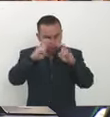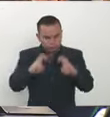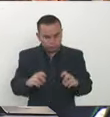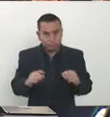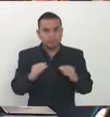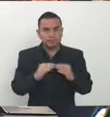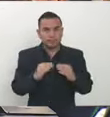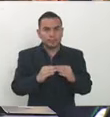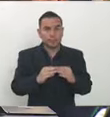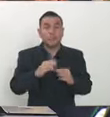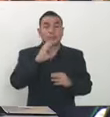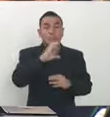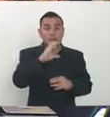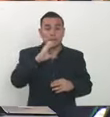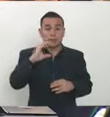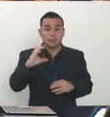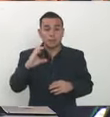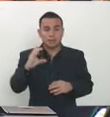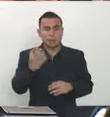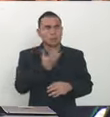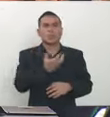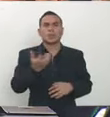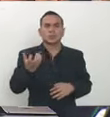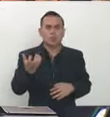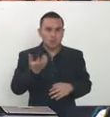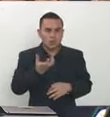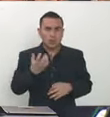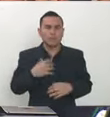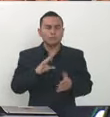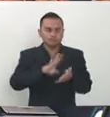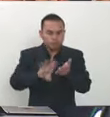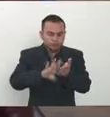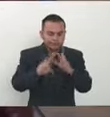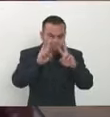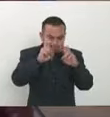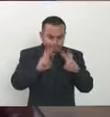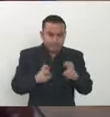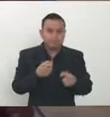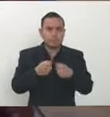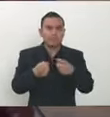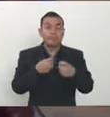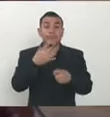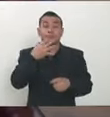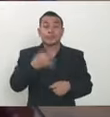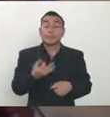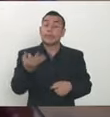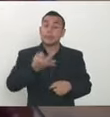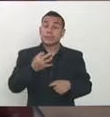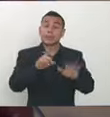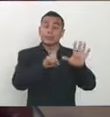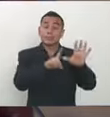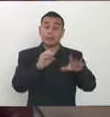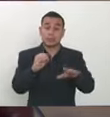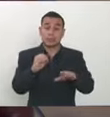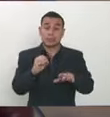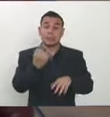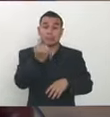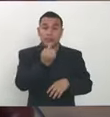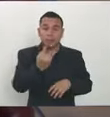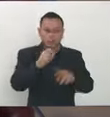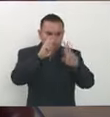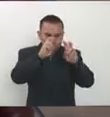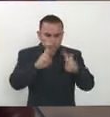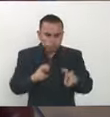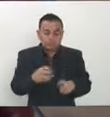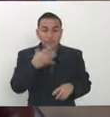la va a auditar la Corte de Cuentas, igual la va a auditar todo los controles del Estado, pero necesitamos un control adicional porque va a fluir mucho